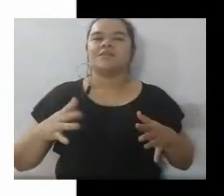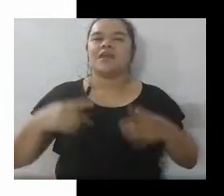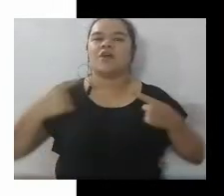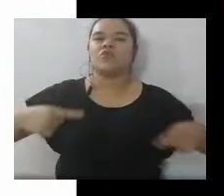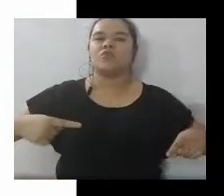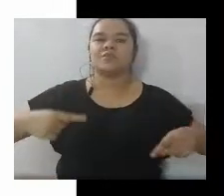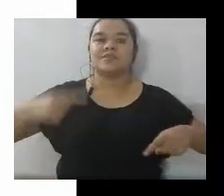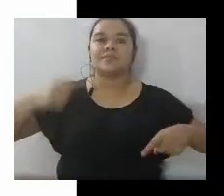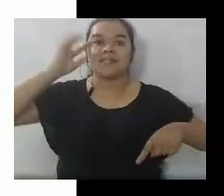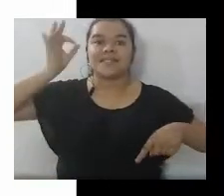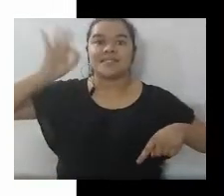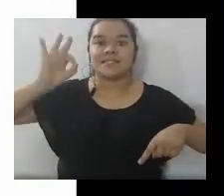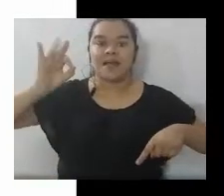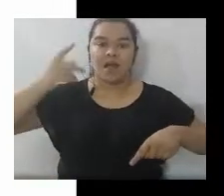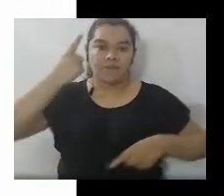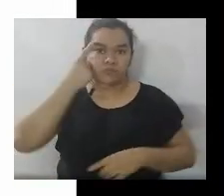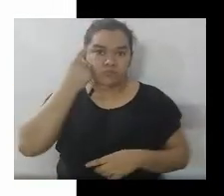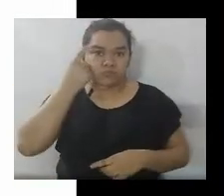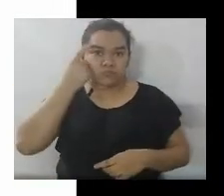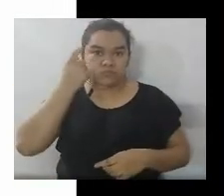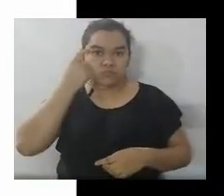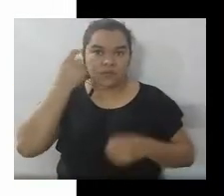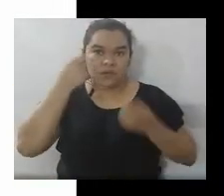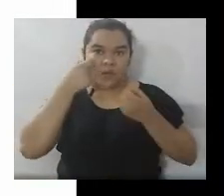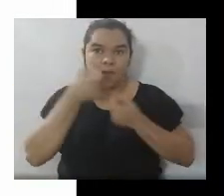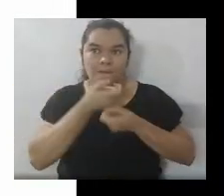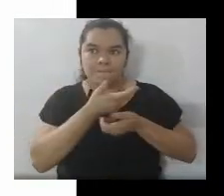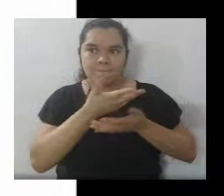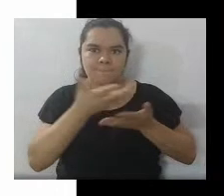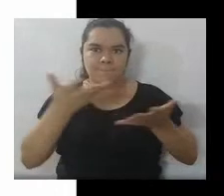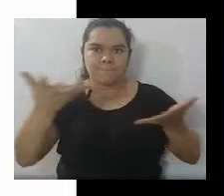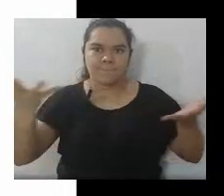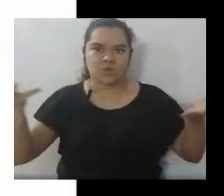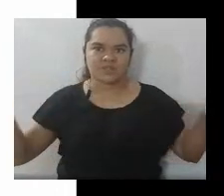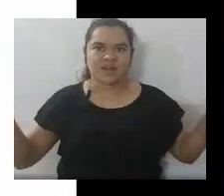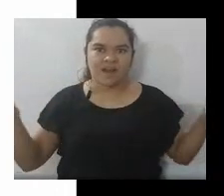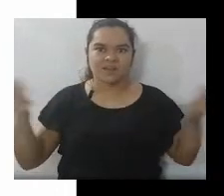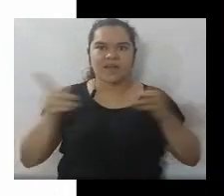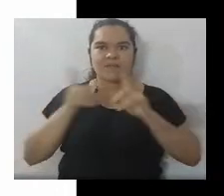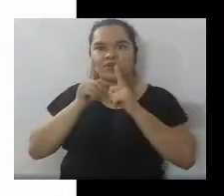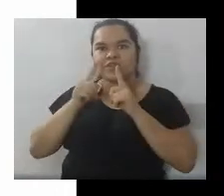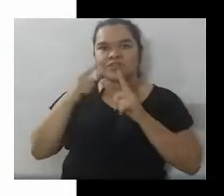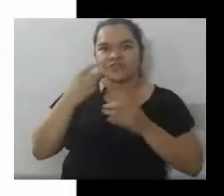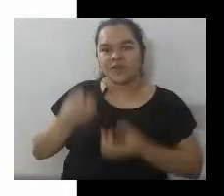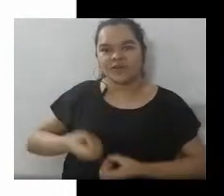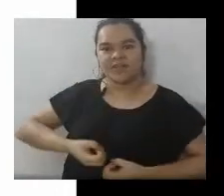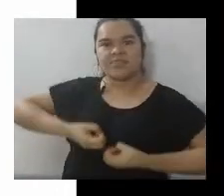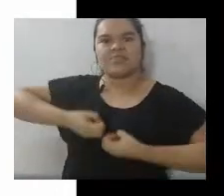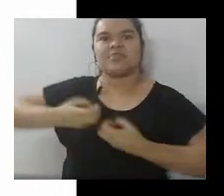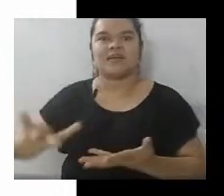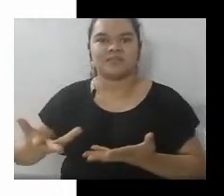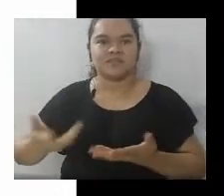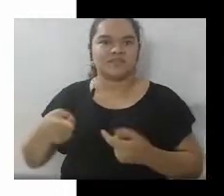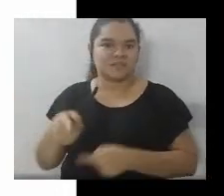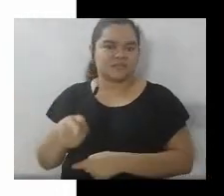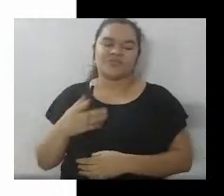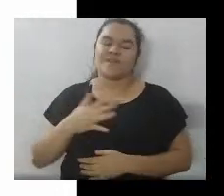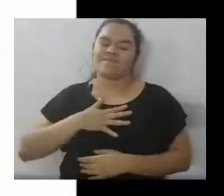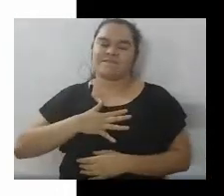el conocimiento que uno va adquiriendo en el campo profesional al aula es realmente una gran